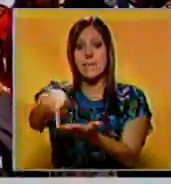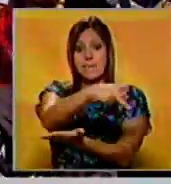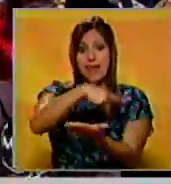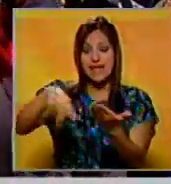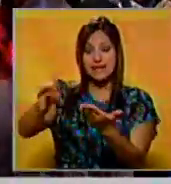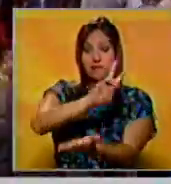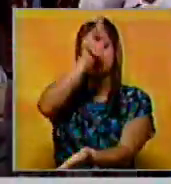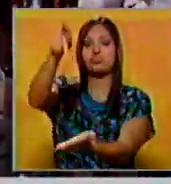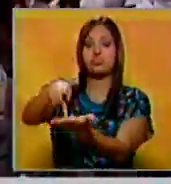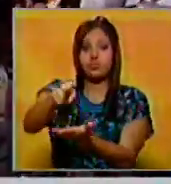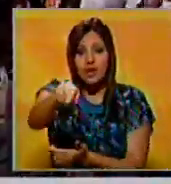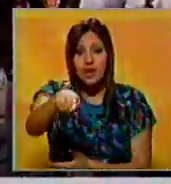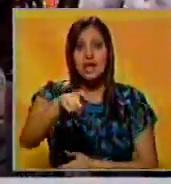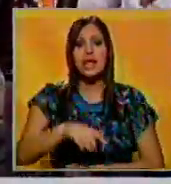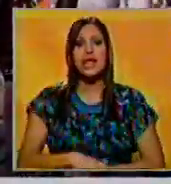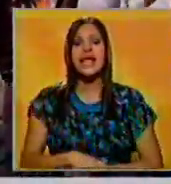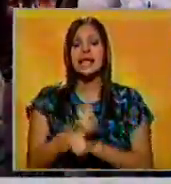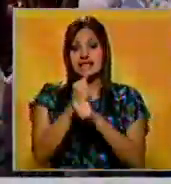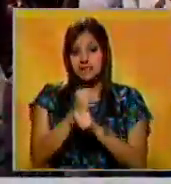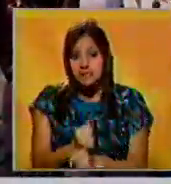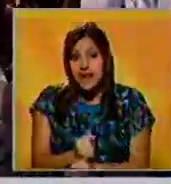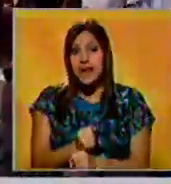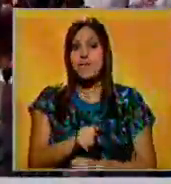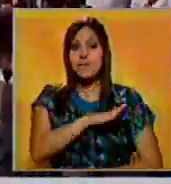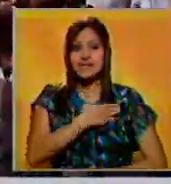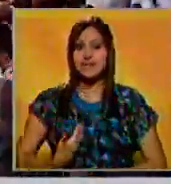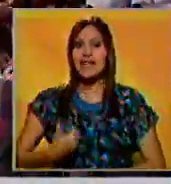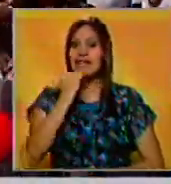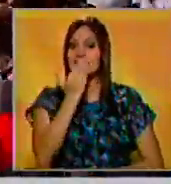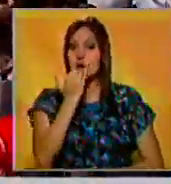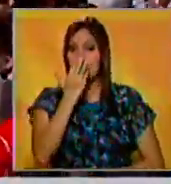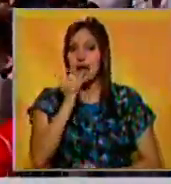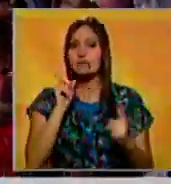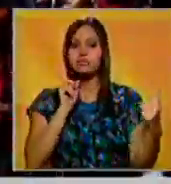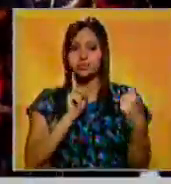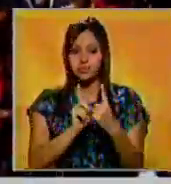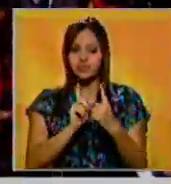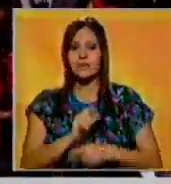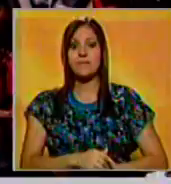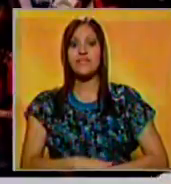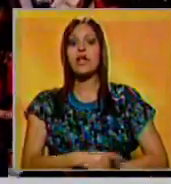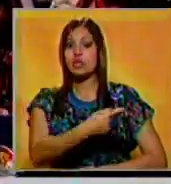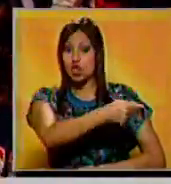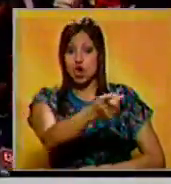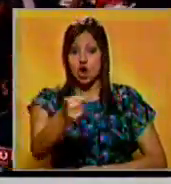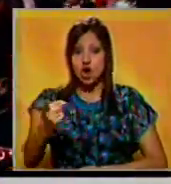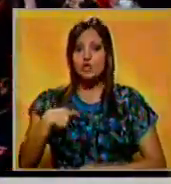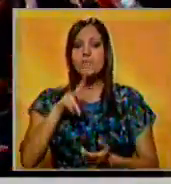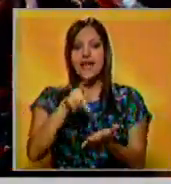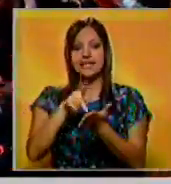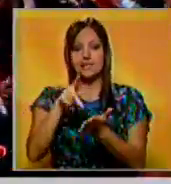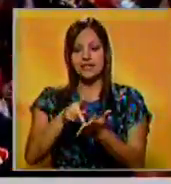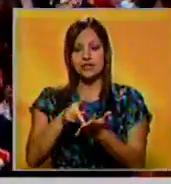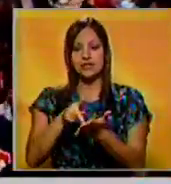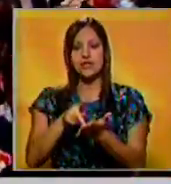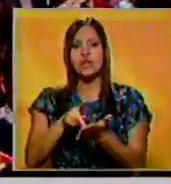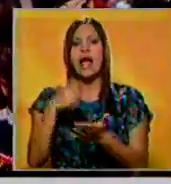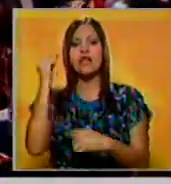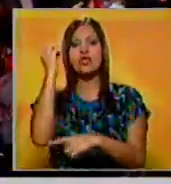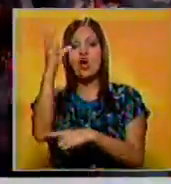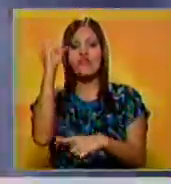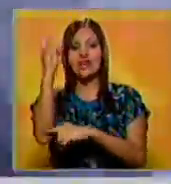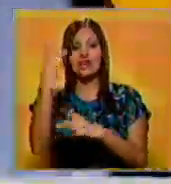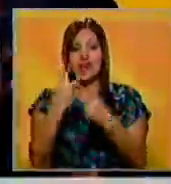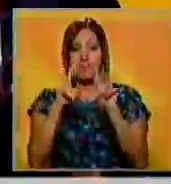Morelos, donde se espera que sean recibidos por el presidente de la República, Nicolás Maduro. Los universitarios participarán en una conferencia de